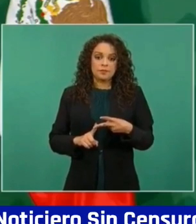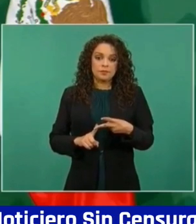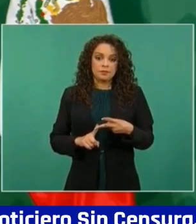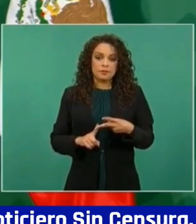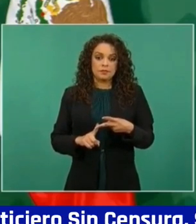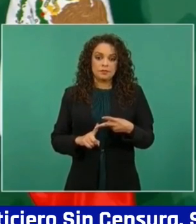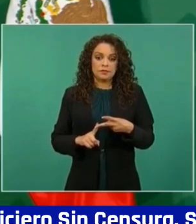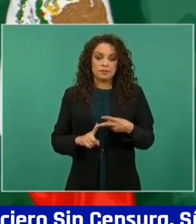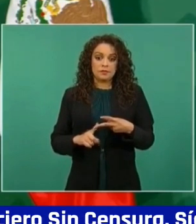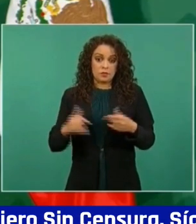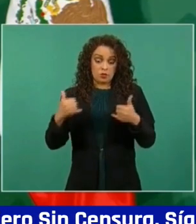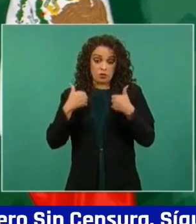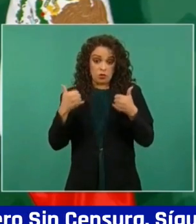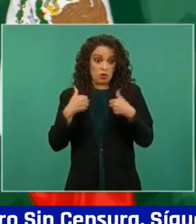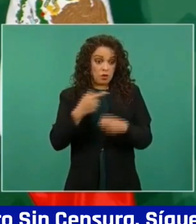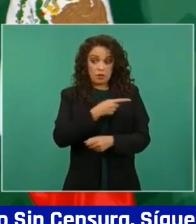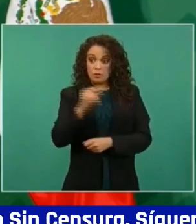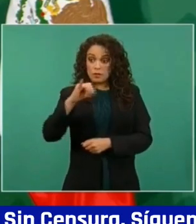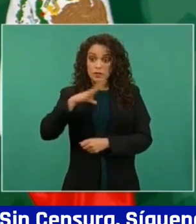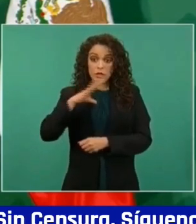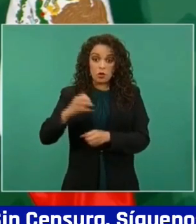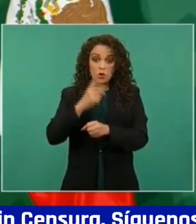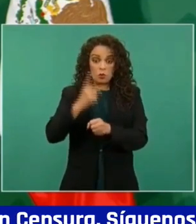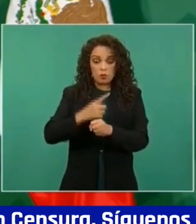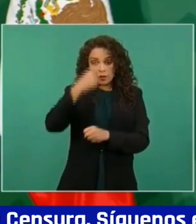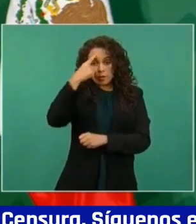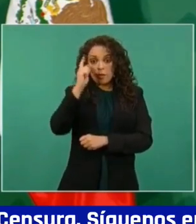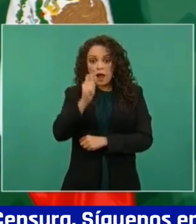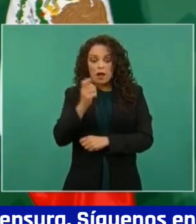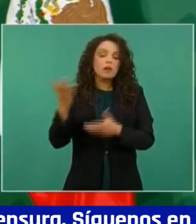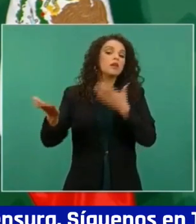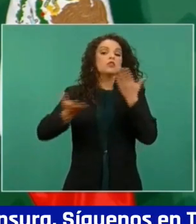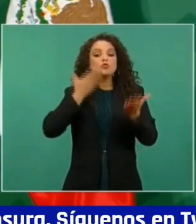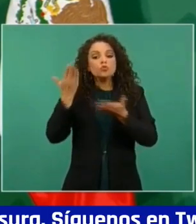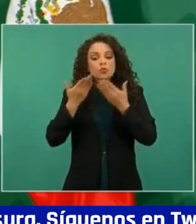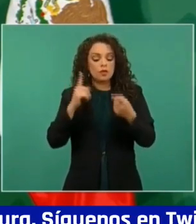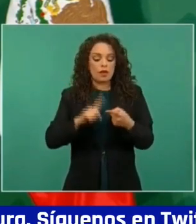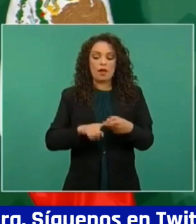los jóvenes tengan opciones de estudio, de trabajo,